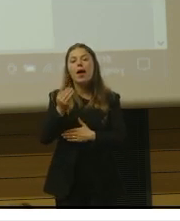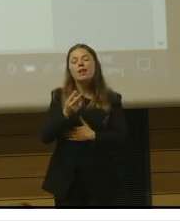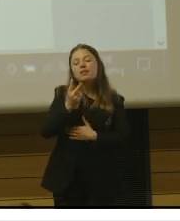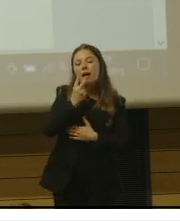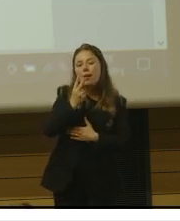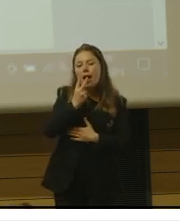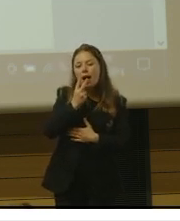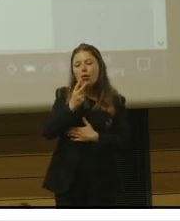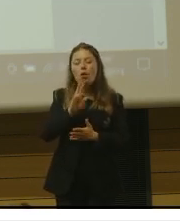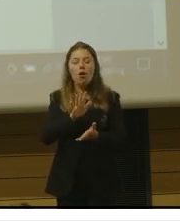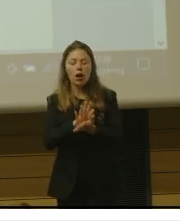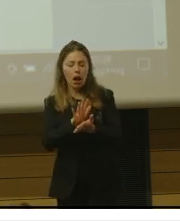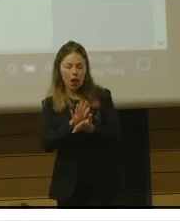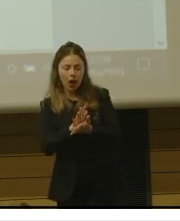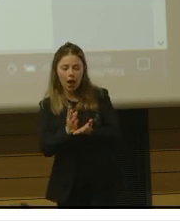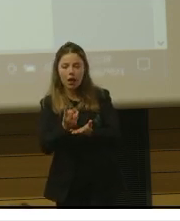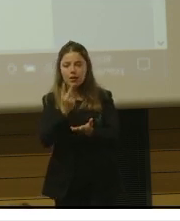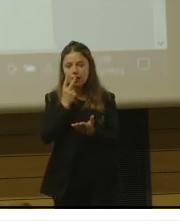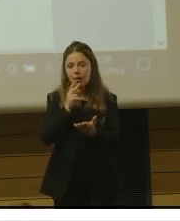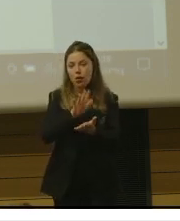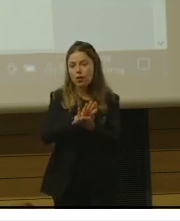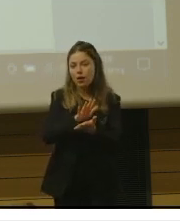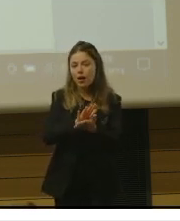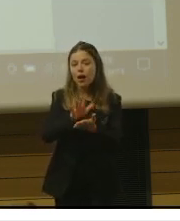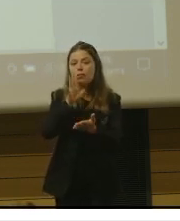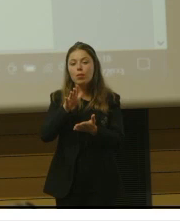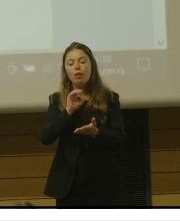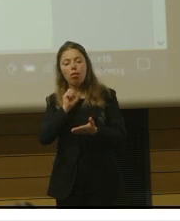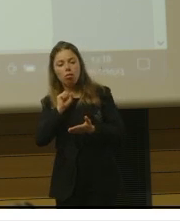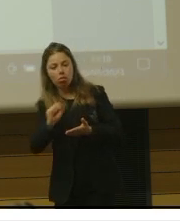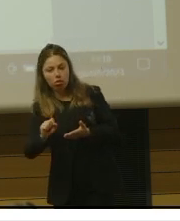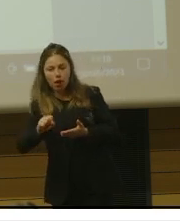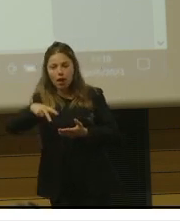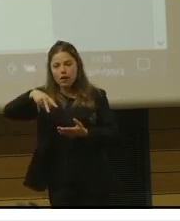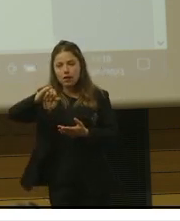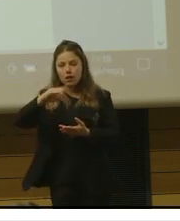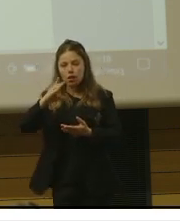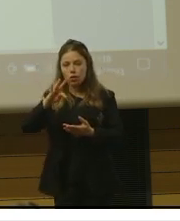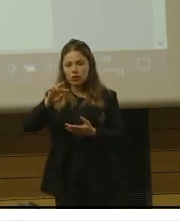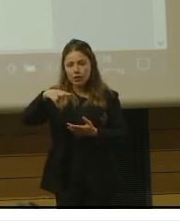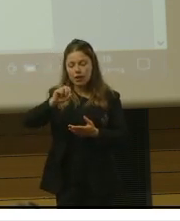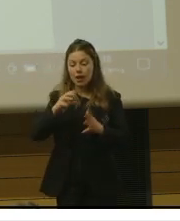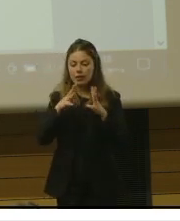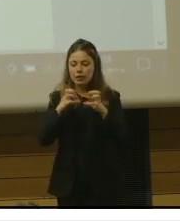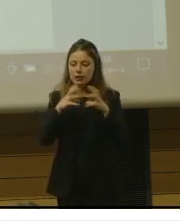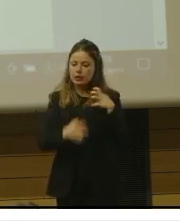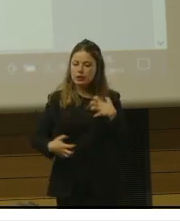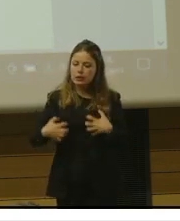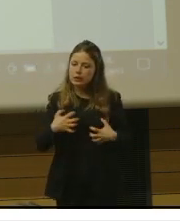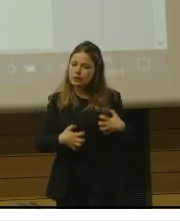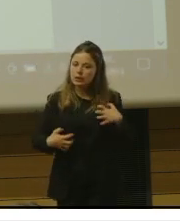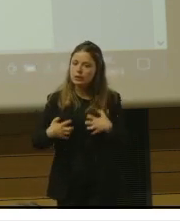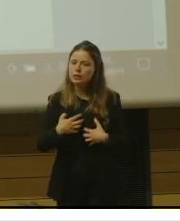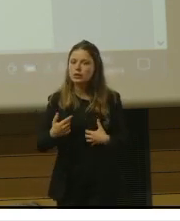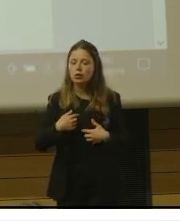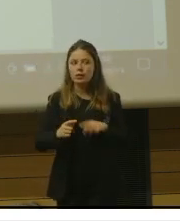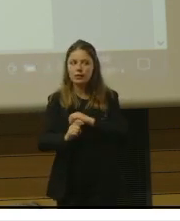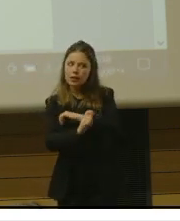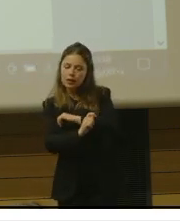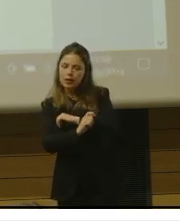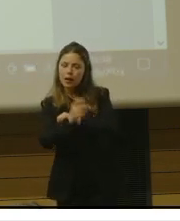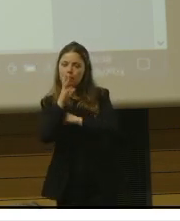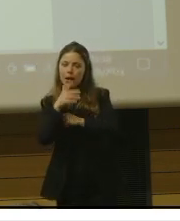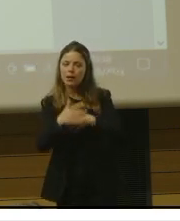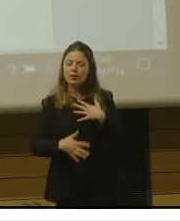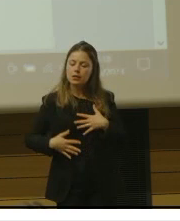tabaco relaja, ¿no? Bueno, el tabaco relaja porque eres dependiente de la nicotina, ¿no? Entonces, cuando tú estás ansioso, yo no soy fumadora, tengo una serie de estrategias para lidiar